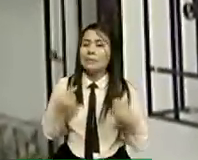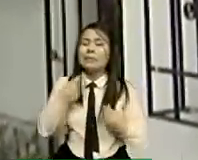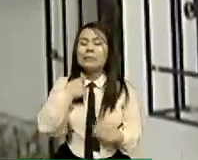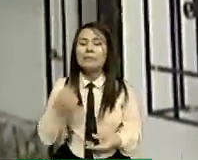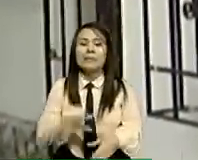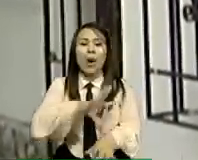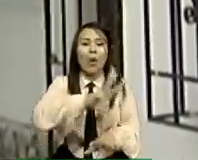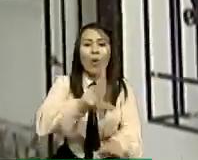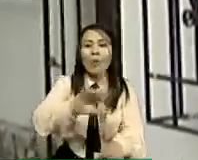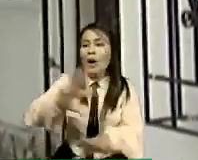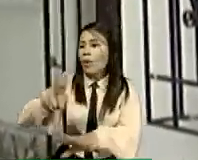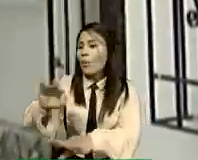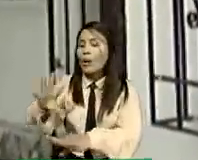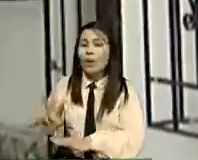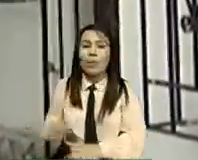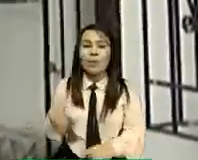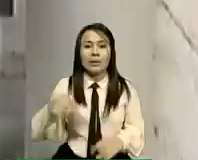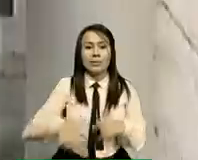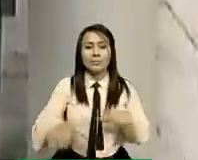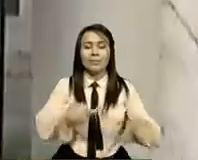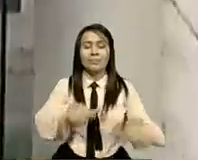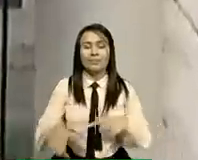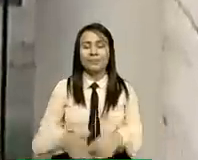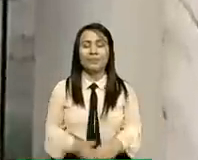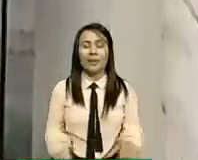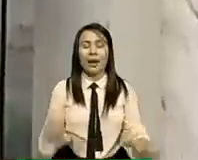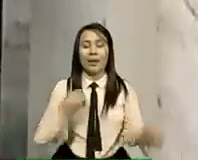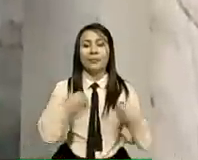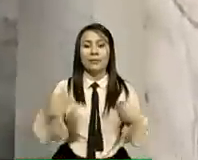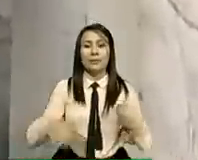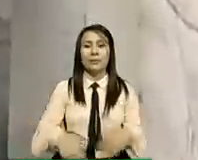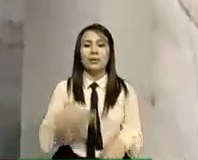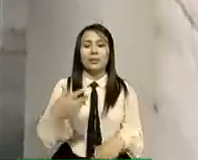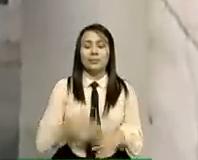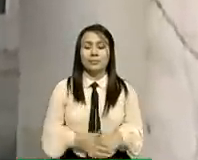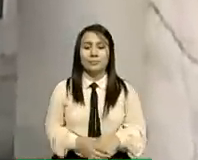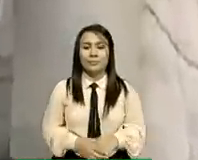sus pertenencias, de sus casas, informó Charlie Pisa.